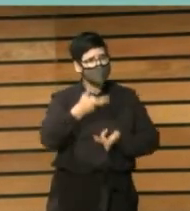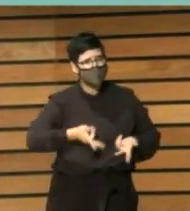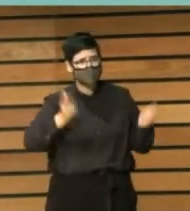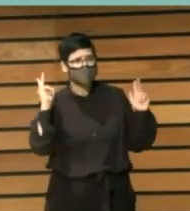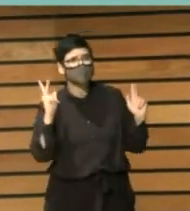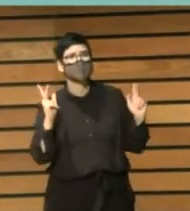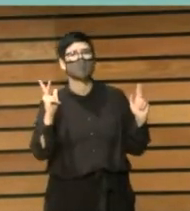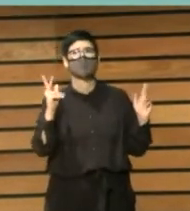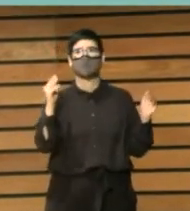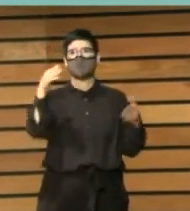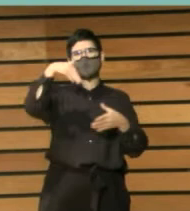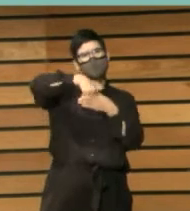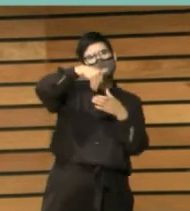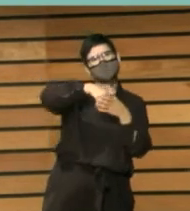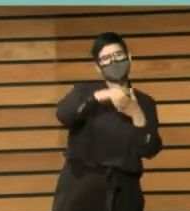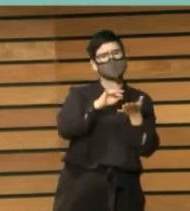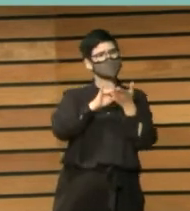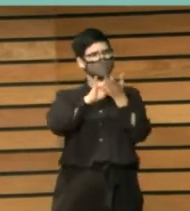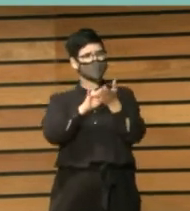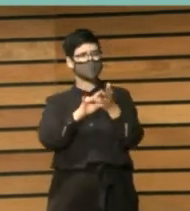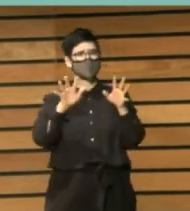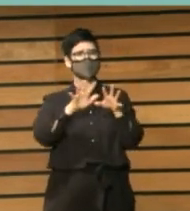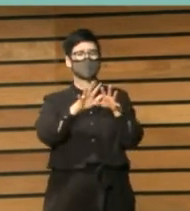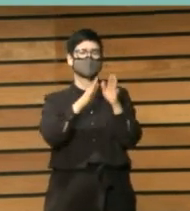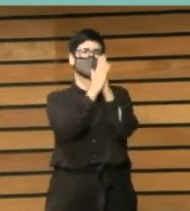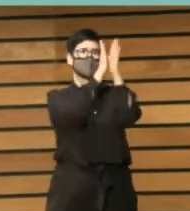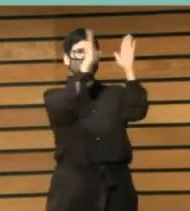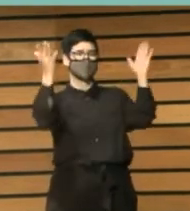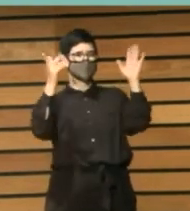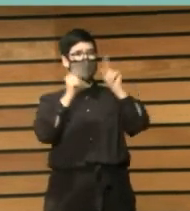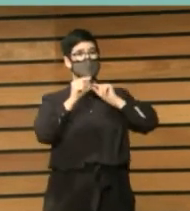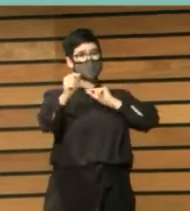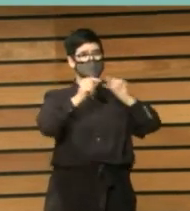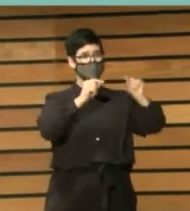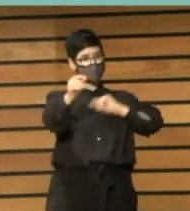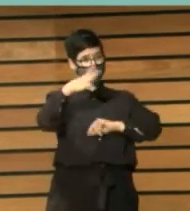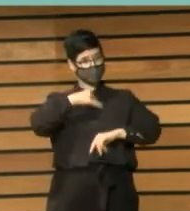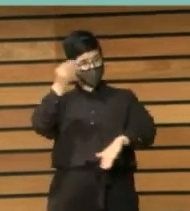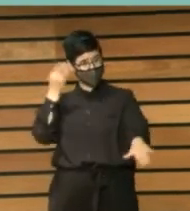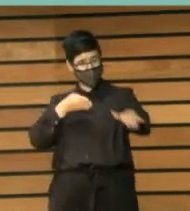servicios, a nuestra biblioteca virtual? ¿Qué os parece? La pregunta es para los dos.